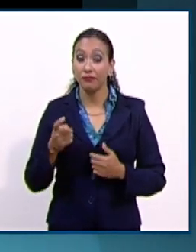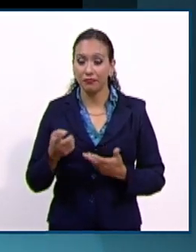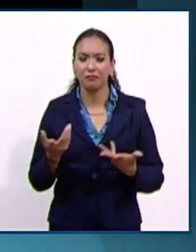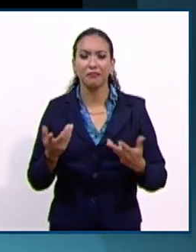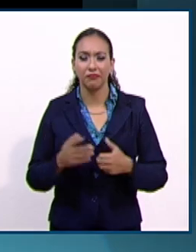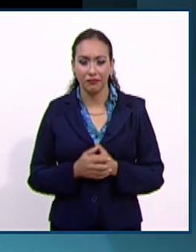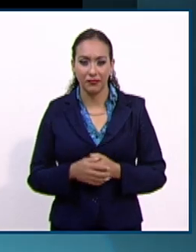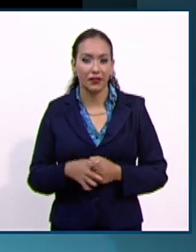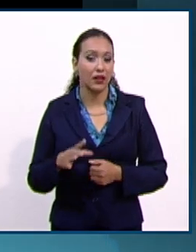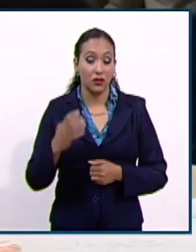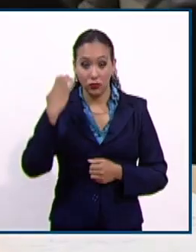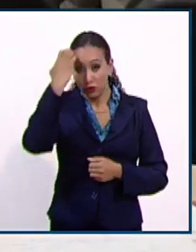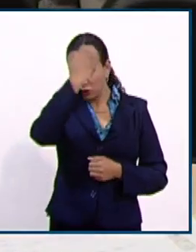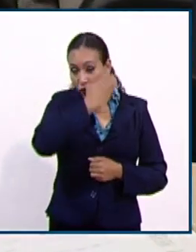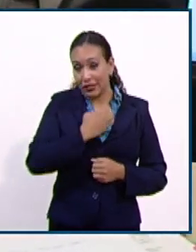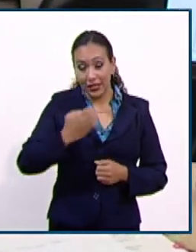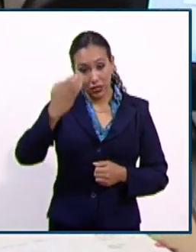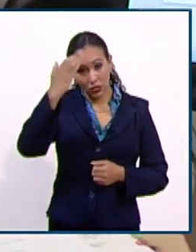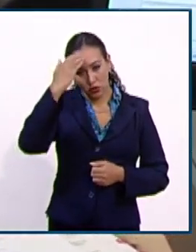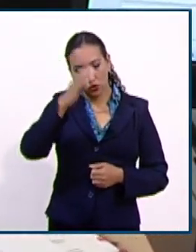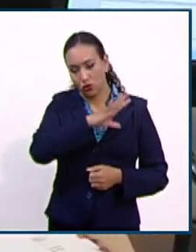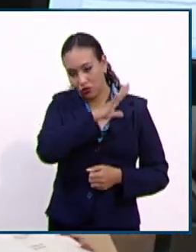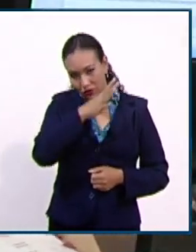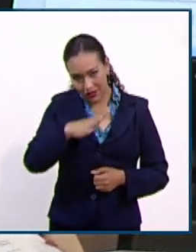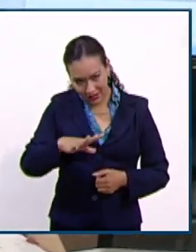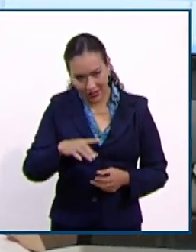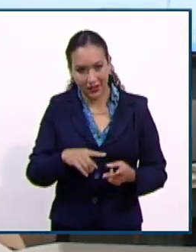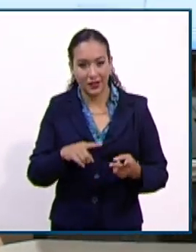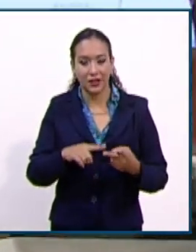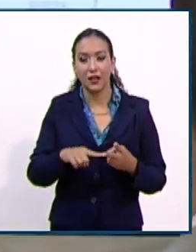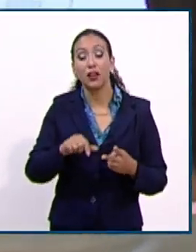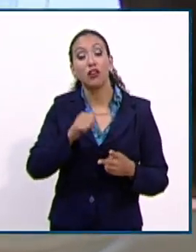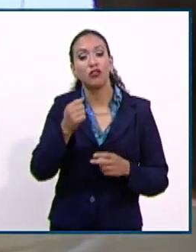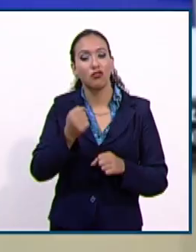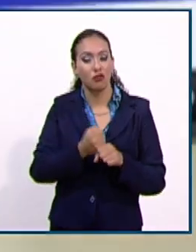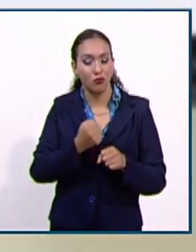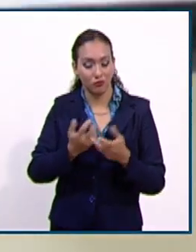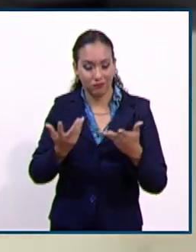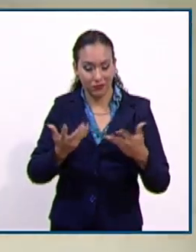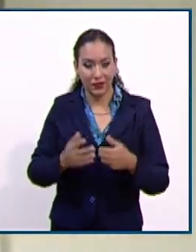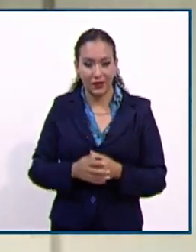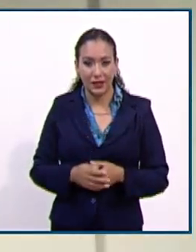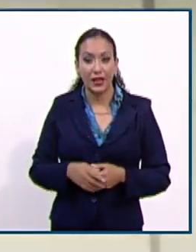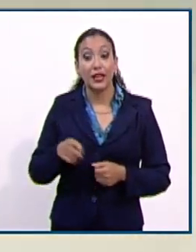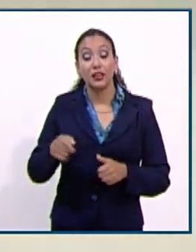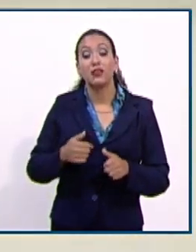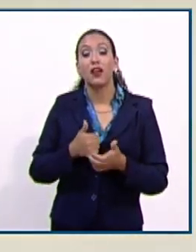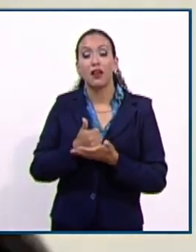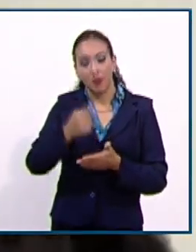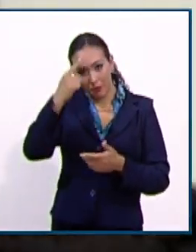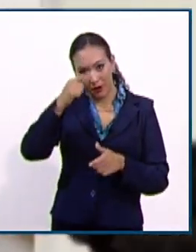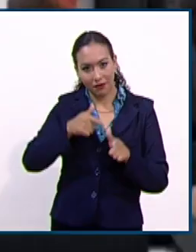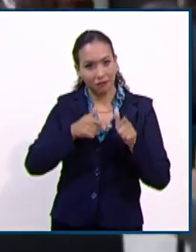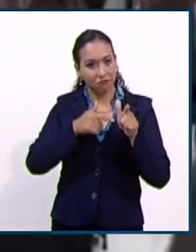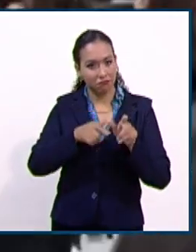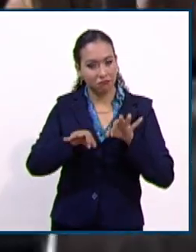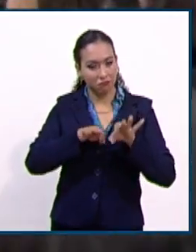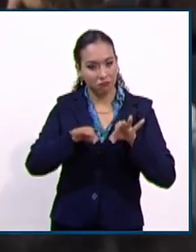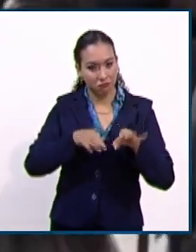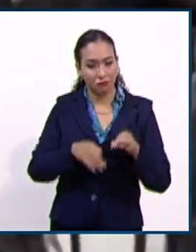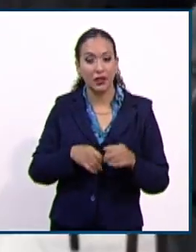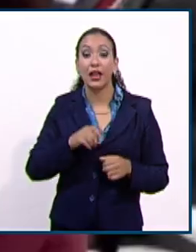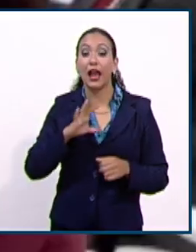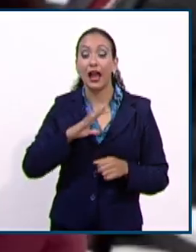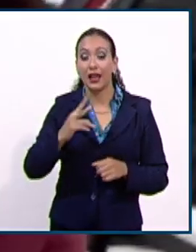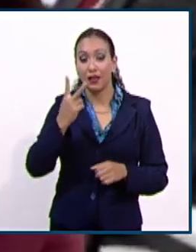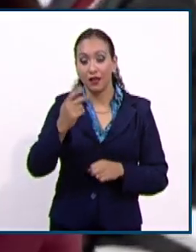consiste en un examen de conocimientos generales y un caso práctico que permitirá su permanencia en el cargo y tendrán hasta 2 oportunidades en